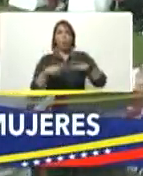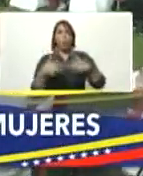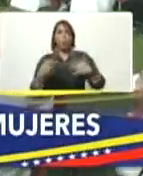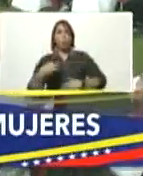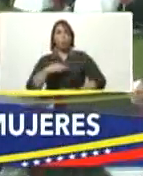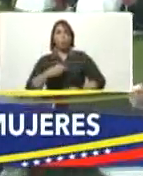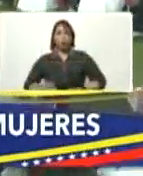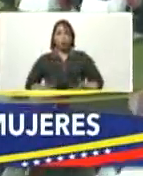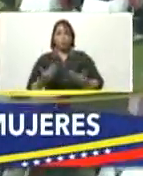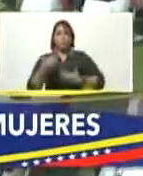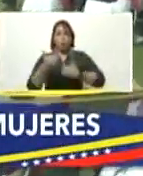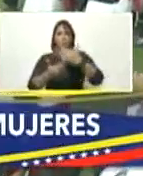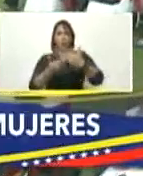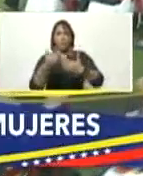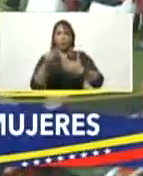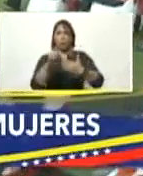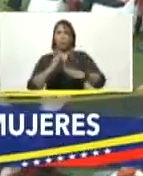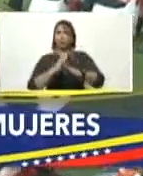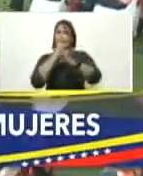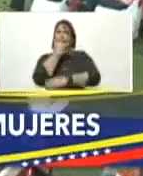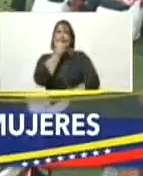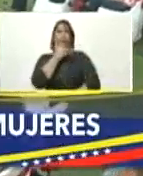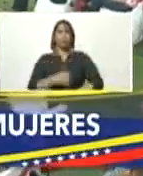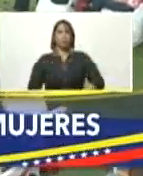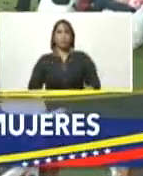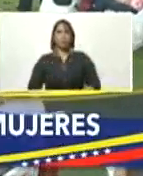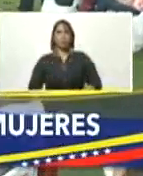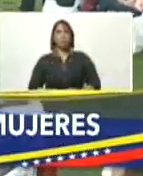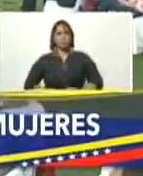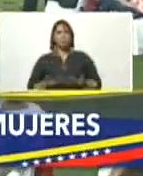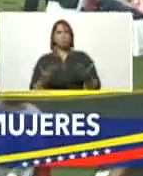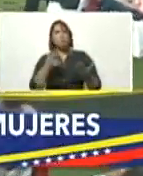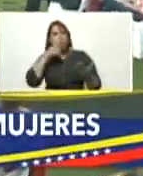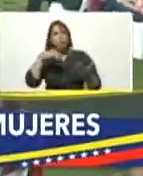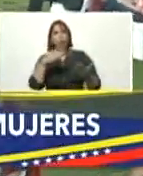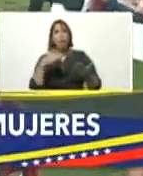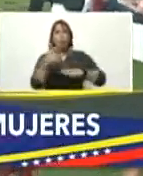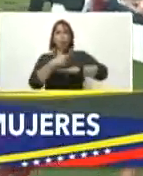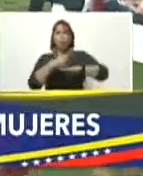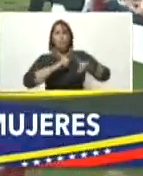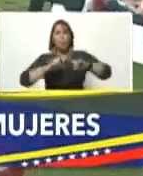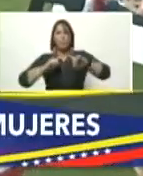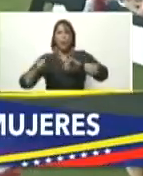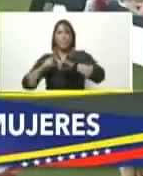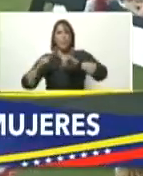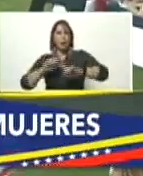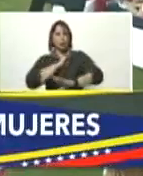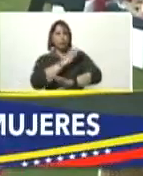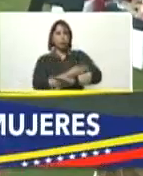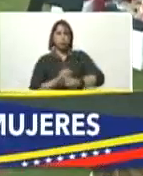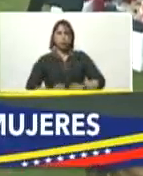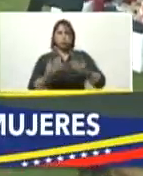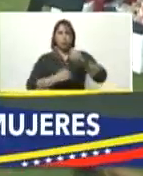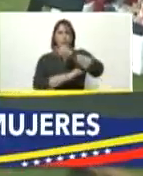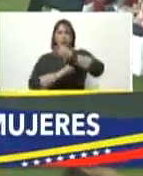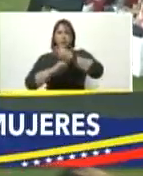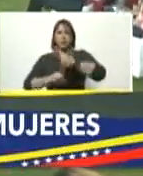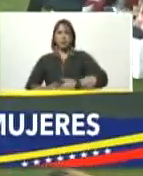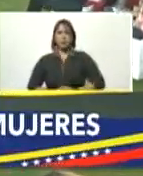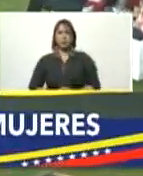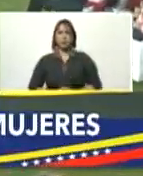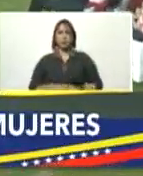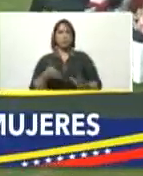a andar y no vaya a fallar, y sirva para que el pueblo gobierne, para empoderar a las bases. ¿Qué